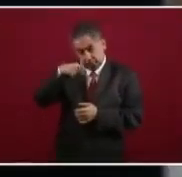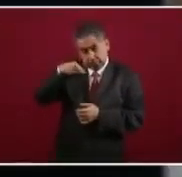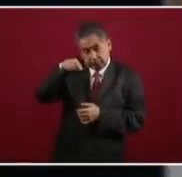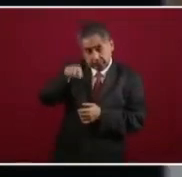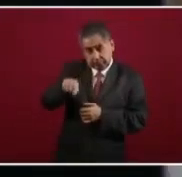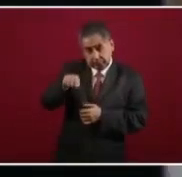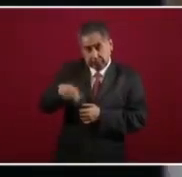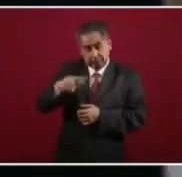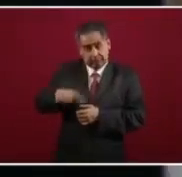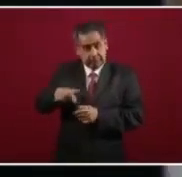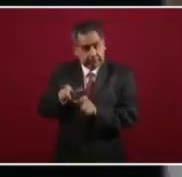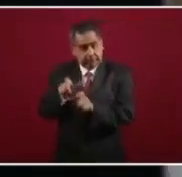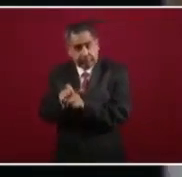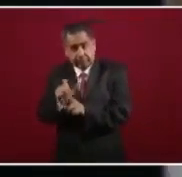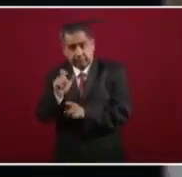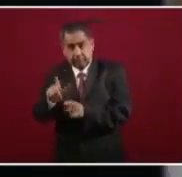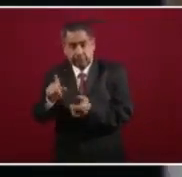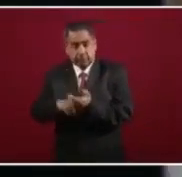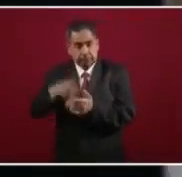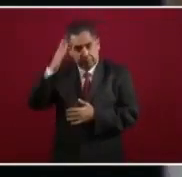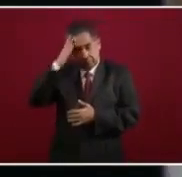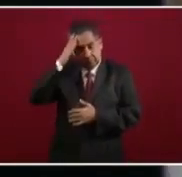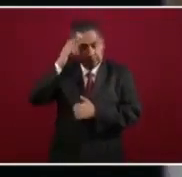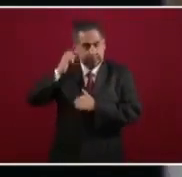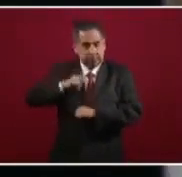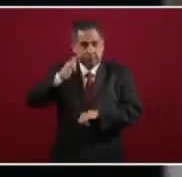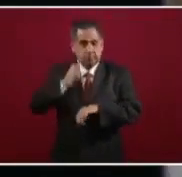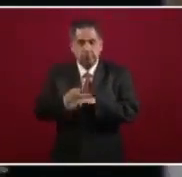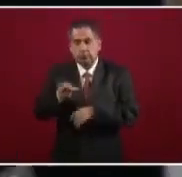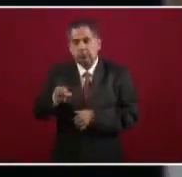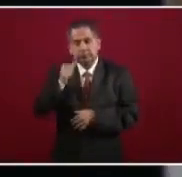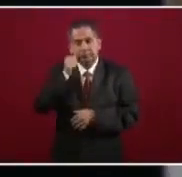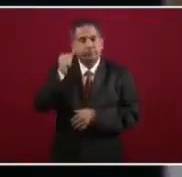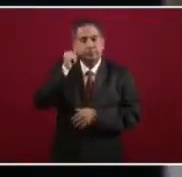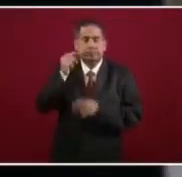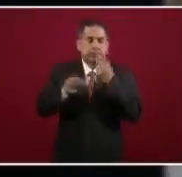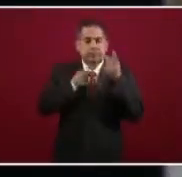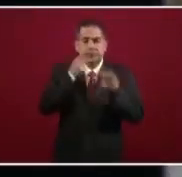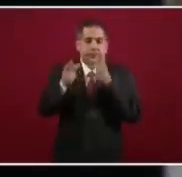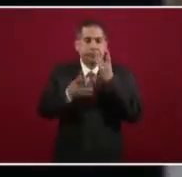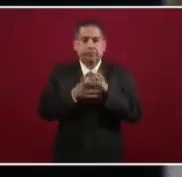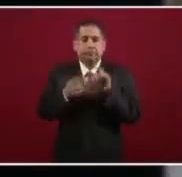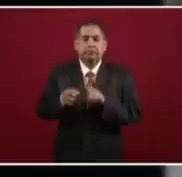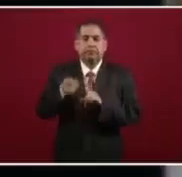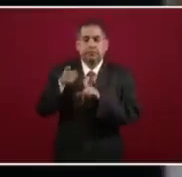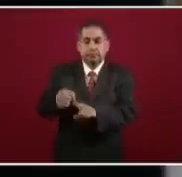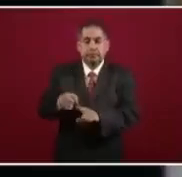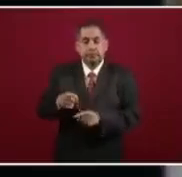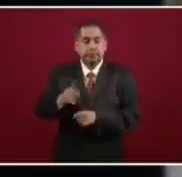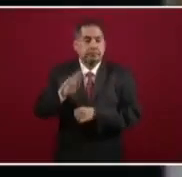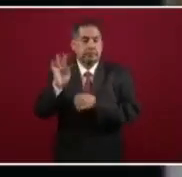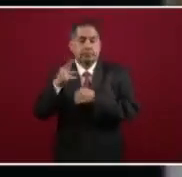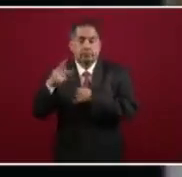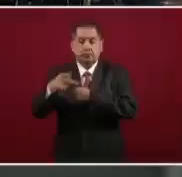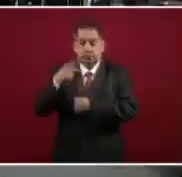este este mando militar toda vez que ayer se habló mucho acerca de que se ponía en riesgo su vida serán